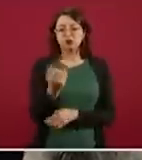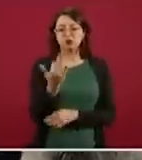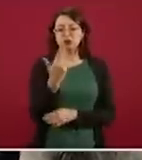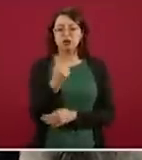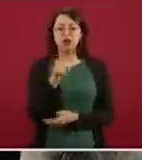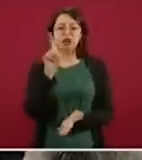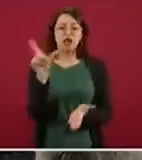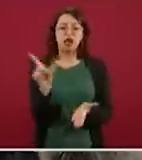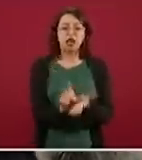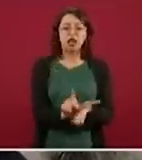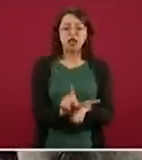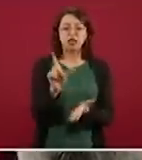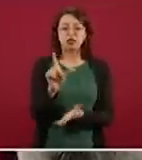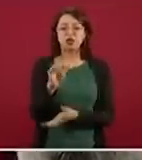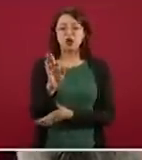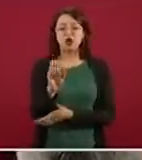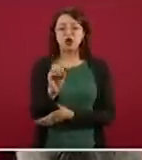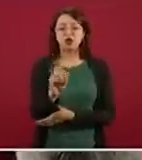4.250 litros de formol,